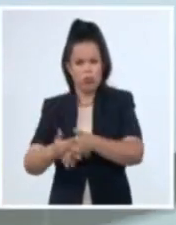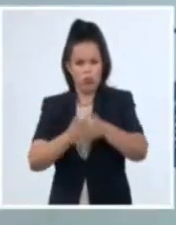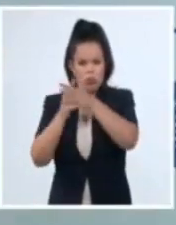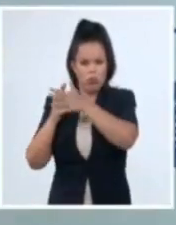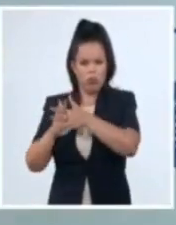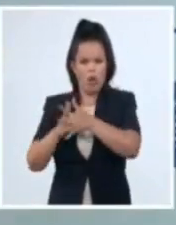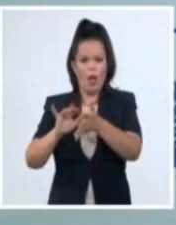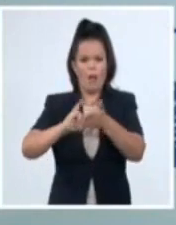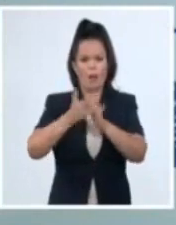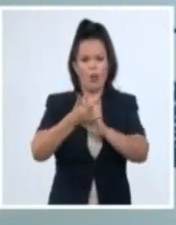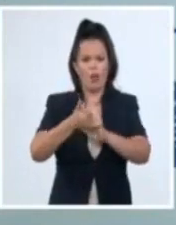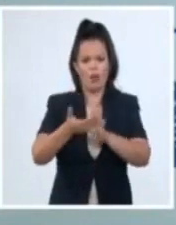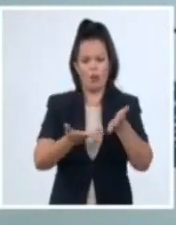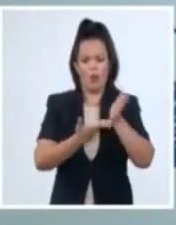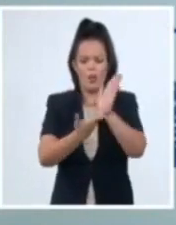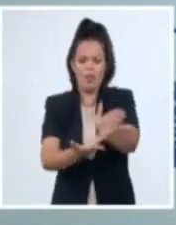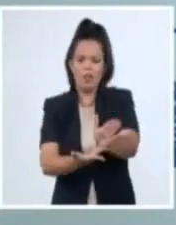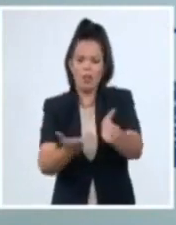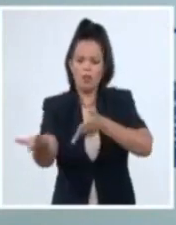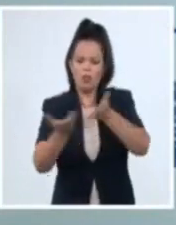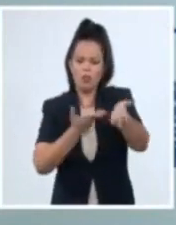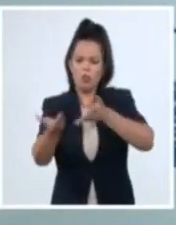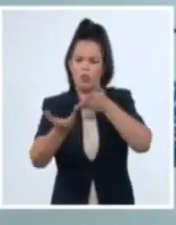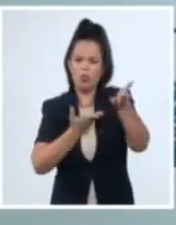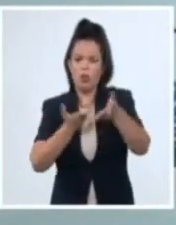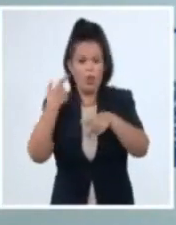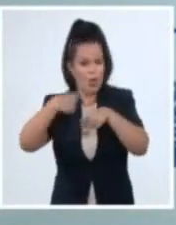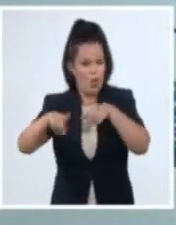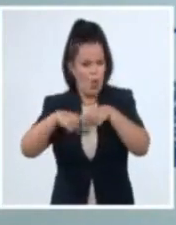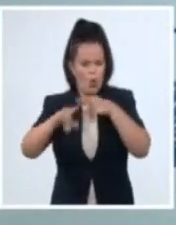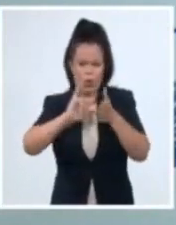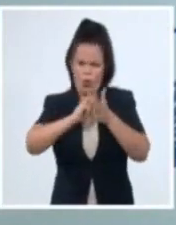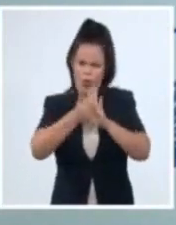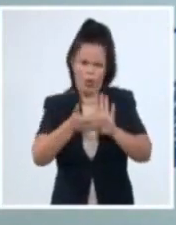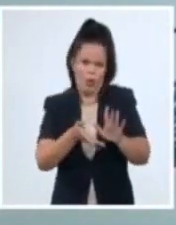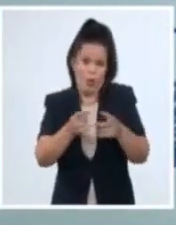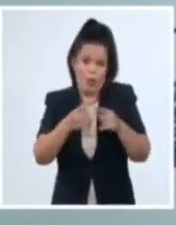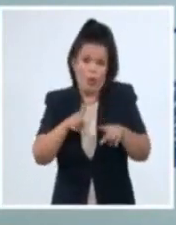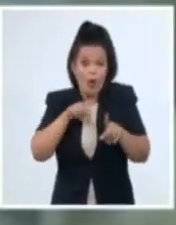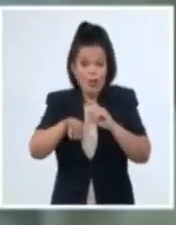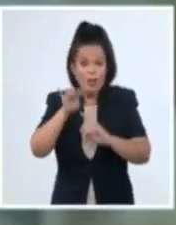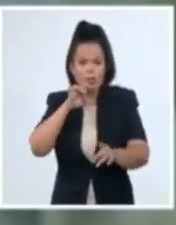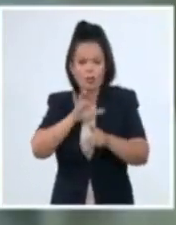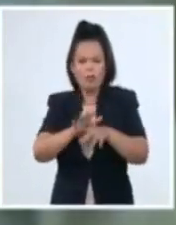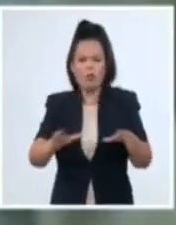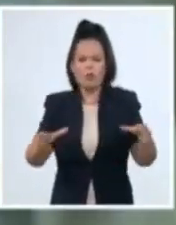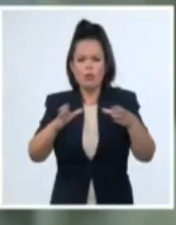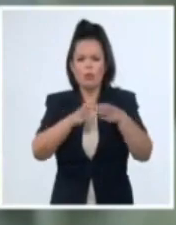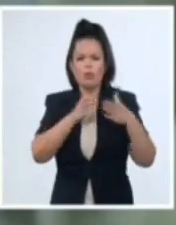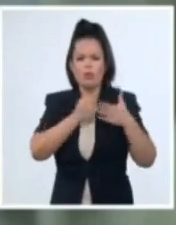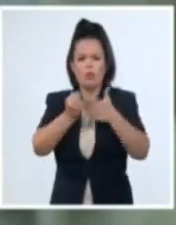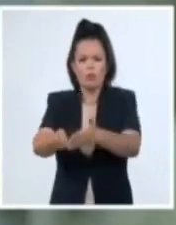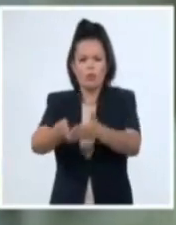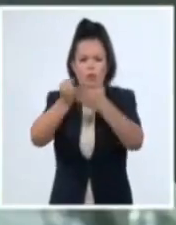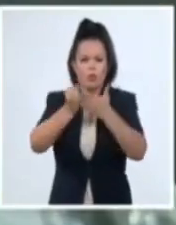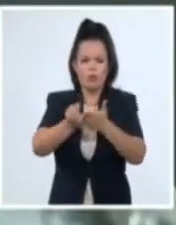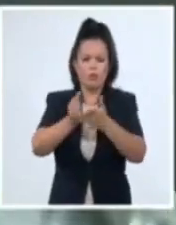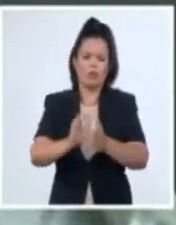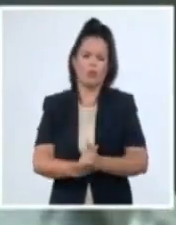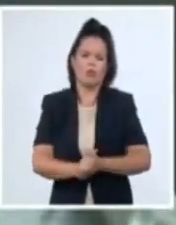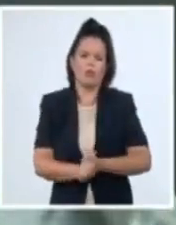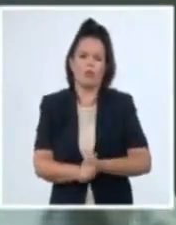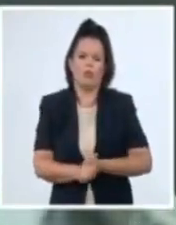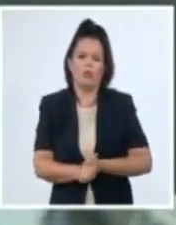el proyecto de Zimavax y otros productos del centro. Y de ahí derivó una colaboración científica. En Cuba, el tratamiento con